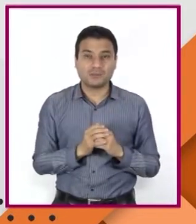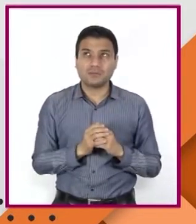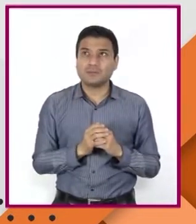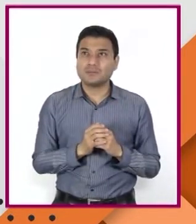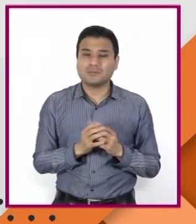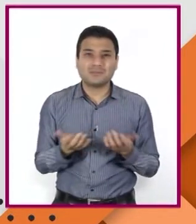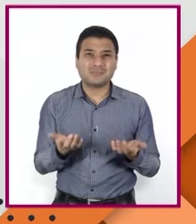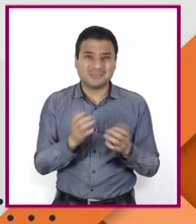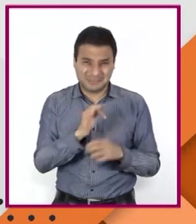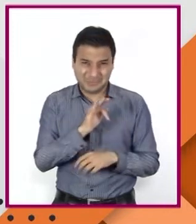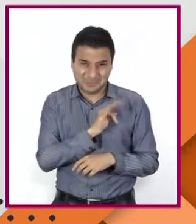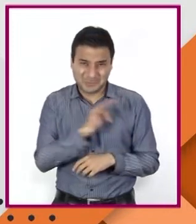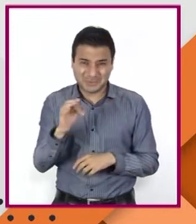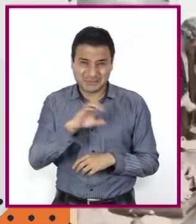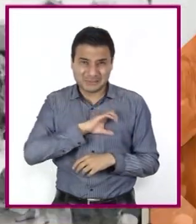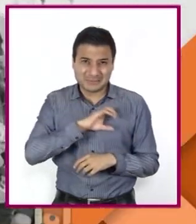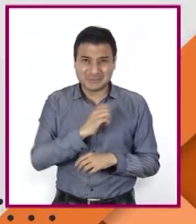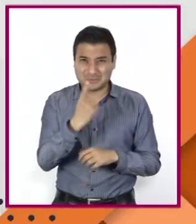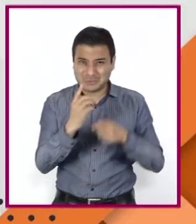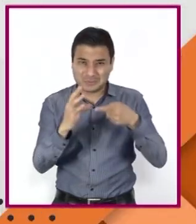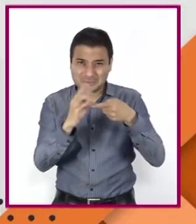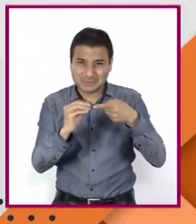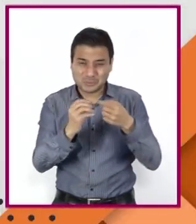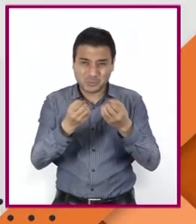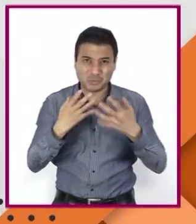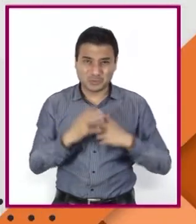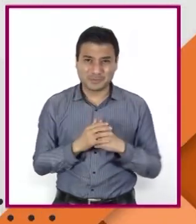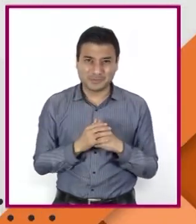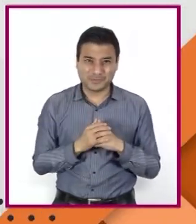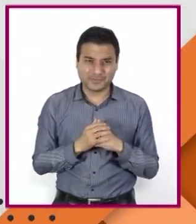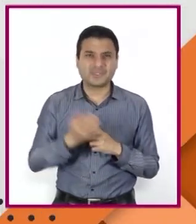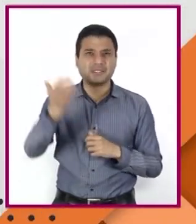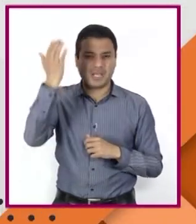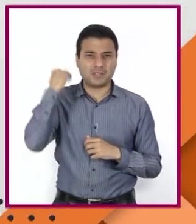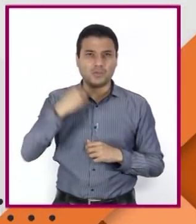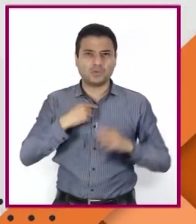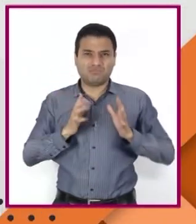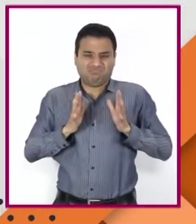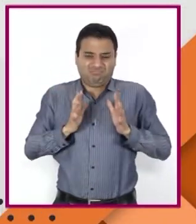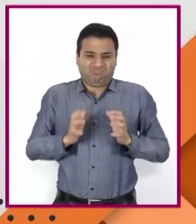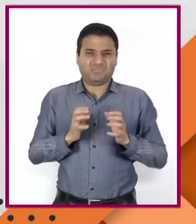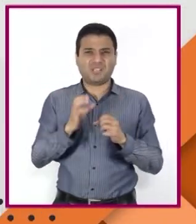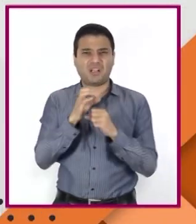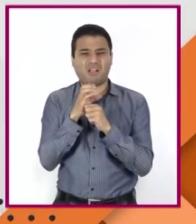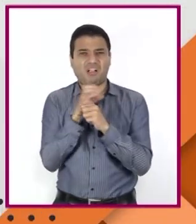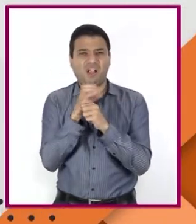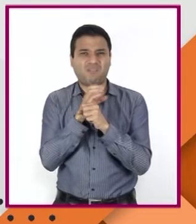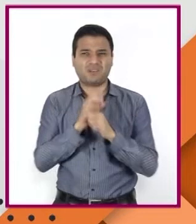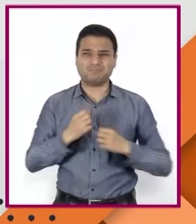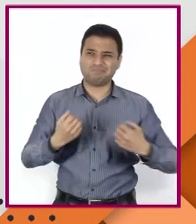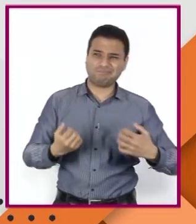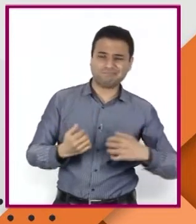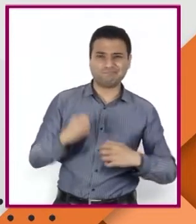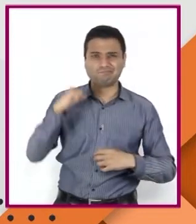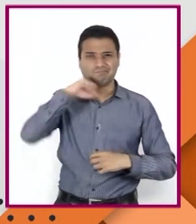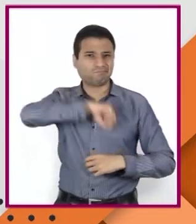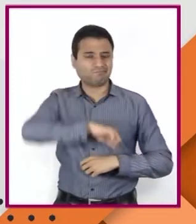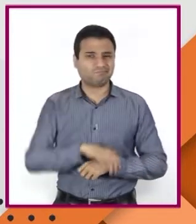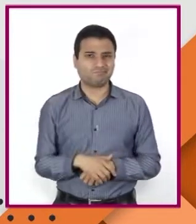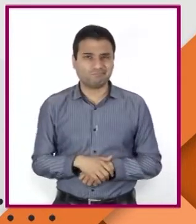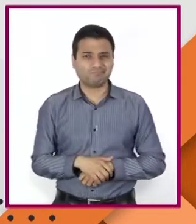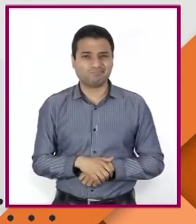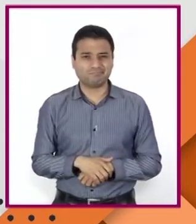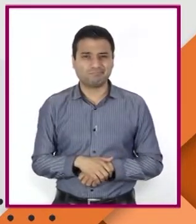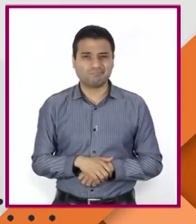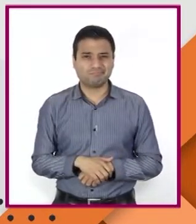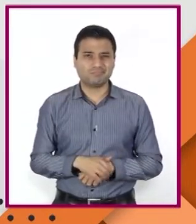¿puedes darme un centavo? Una vez, en trajes de color caqui, caray, nos veíamos bien. Lleno